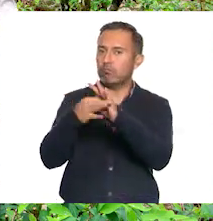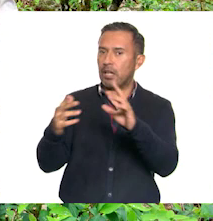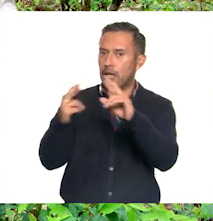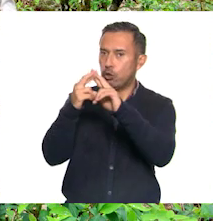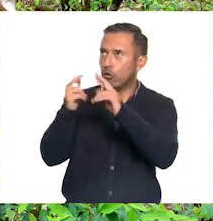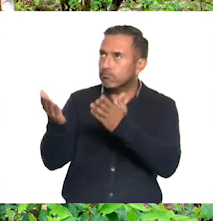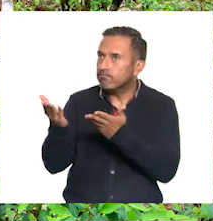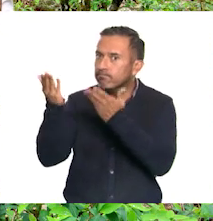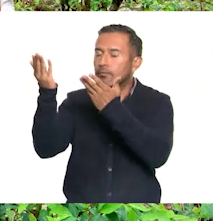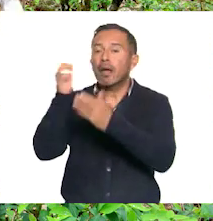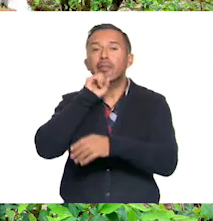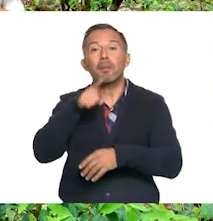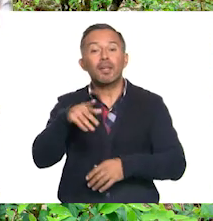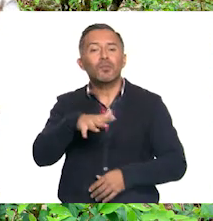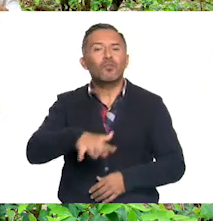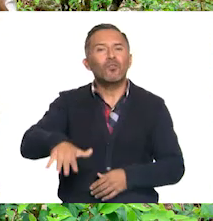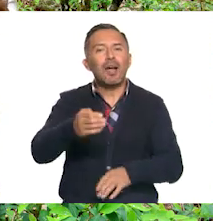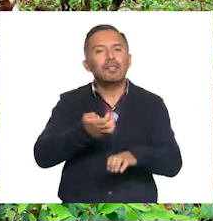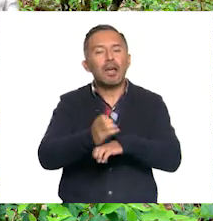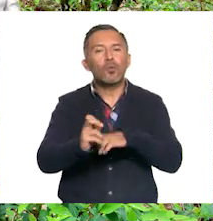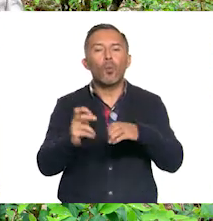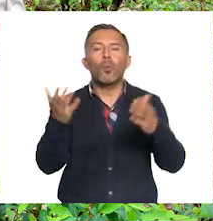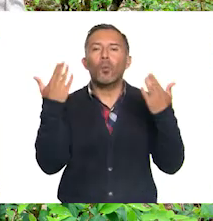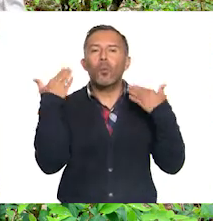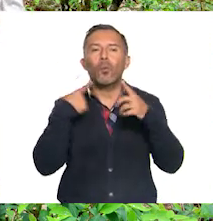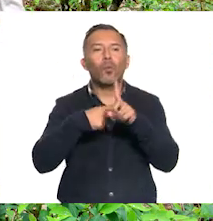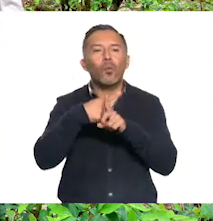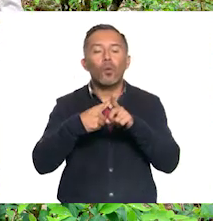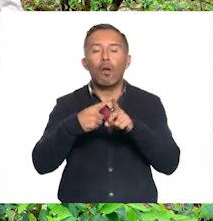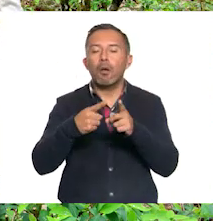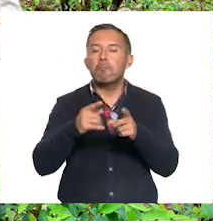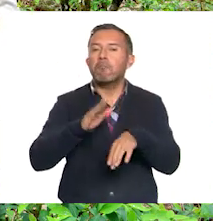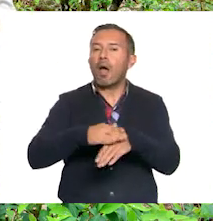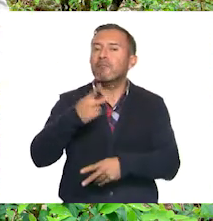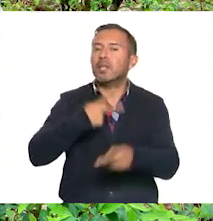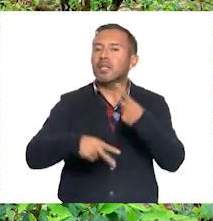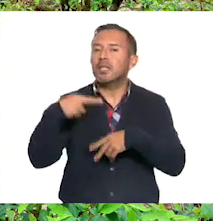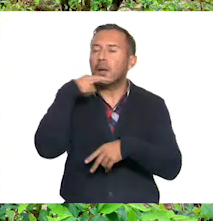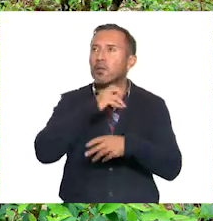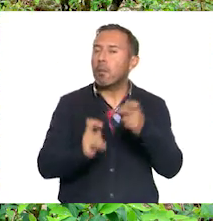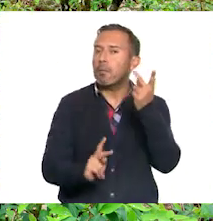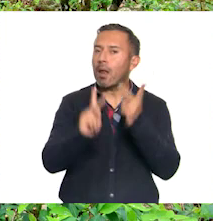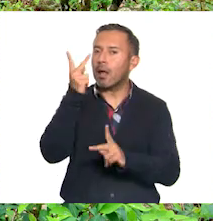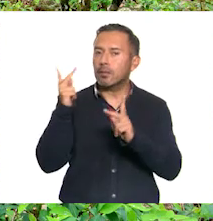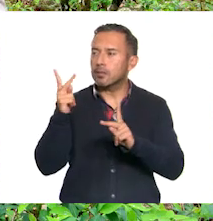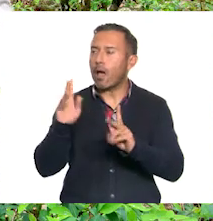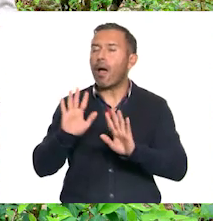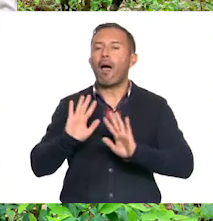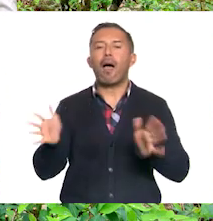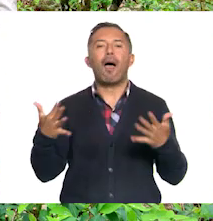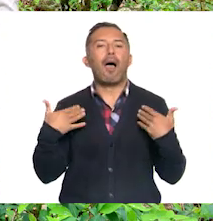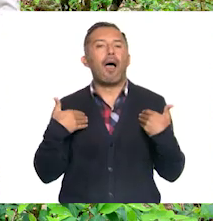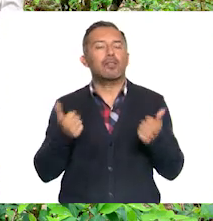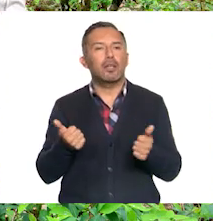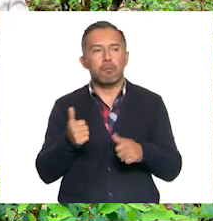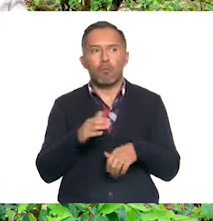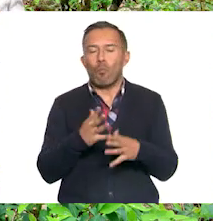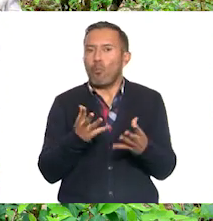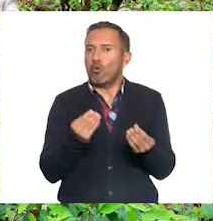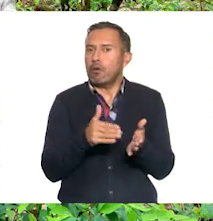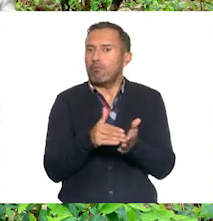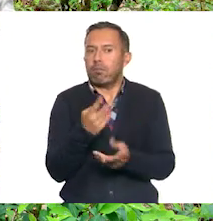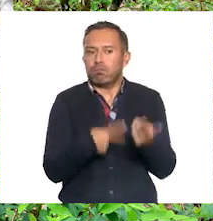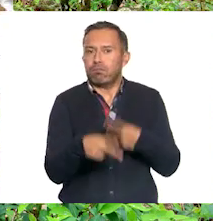condiciones naturales de la entidad que favorecen el desarrollo de las plantas, Larisa. Ahora entiendo ese volumen de producción.